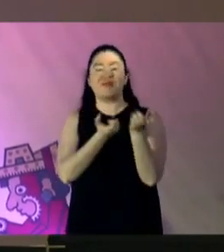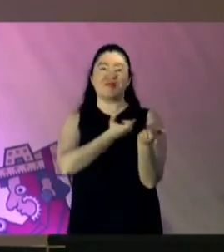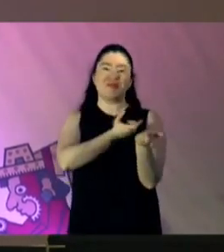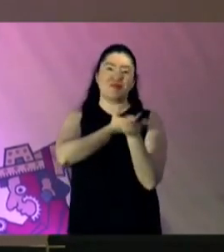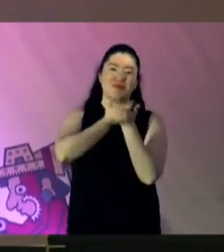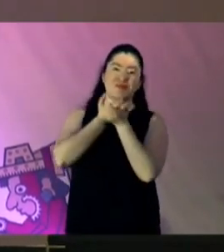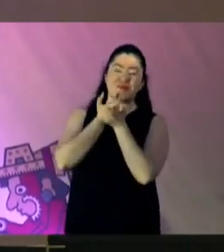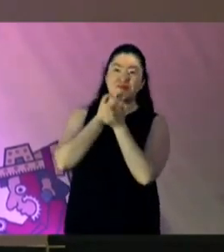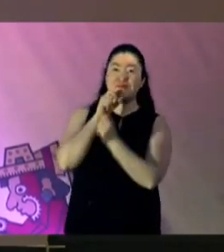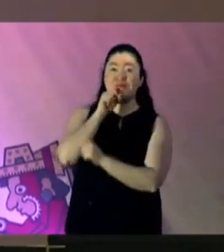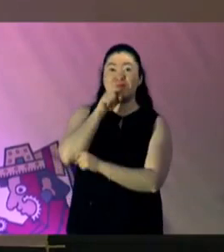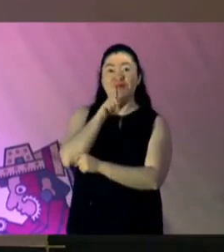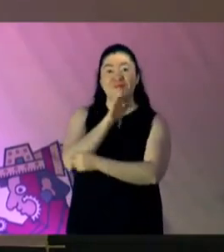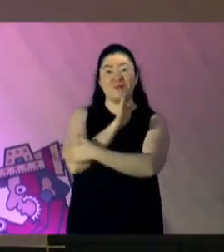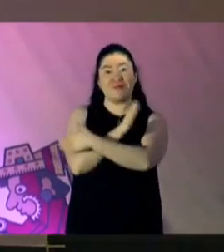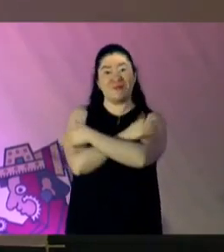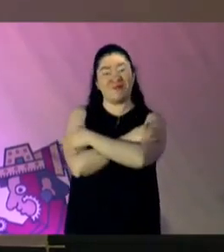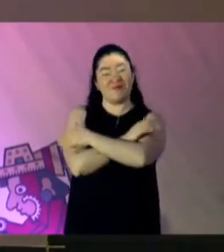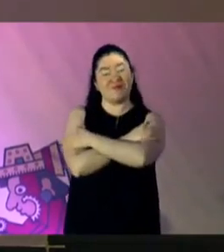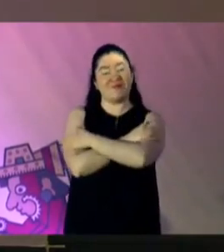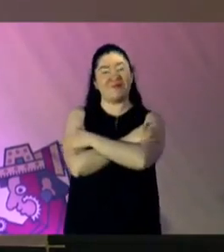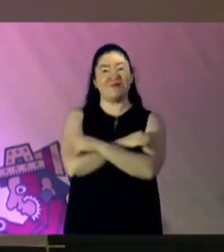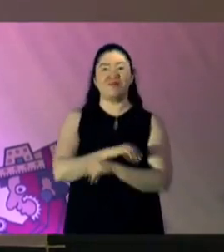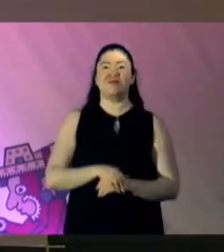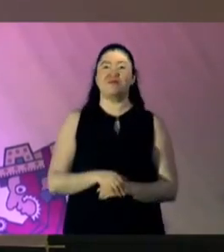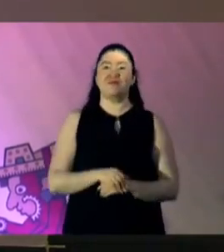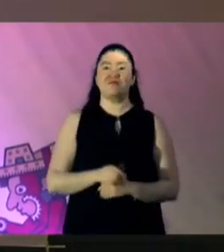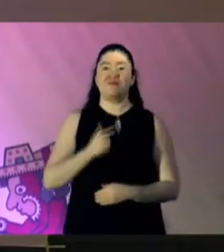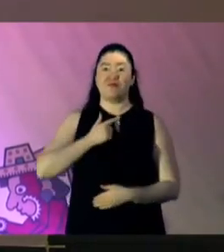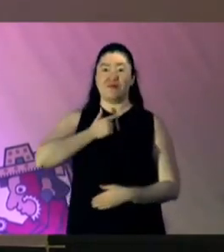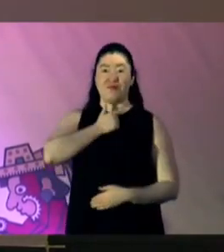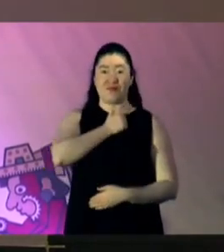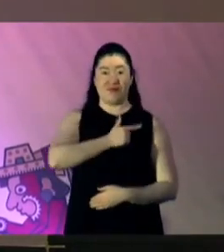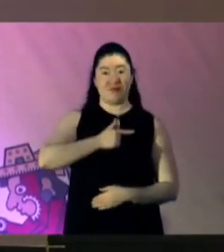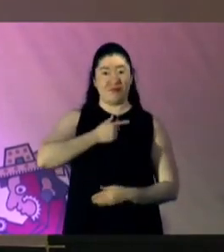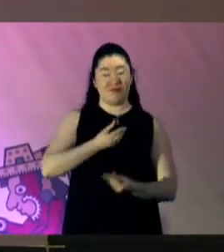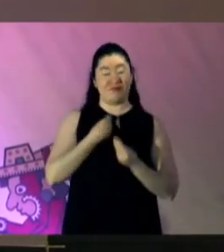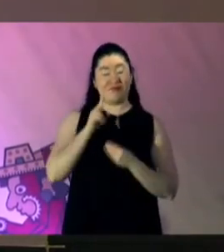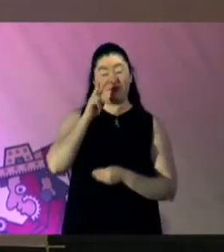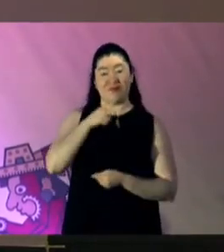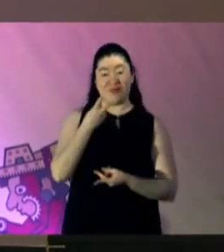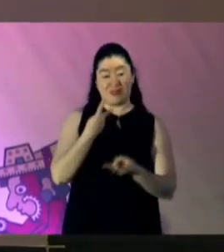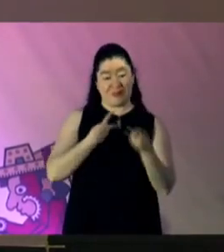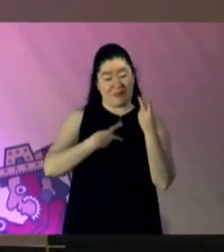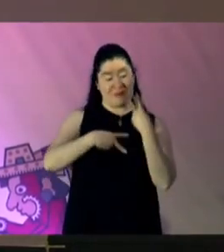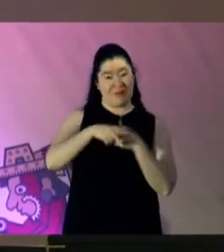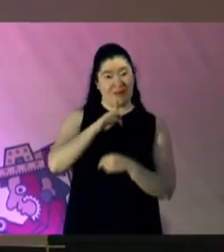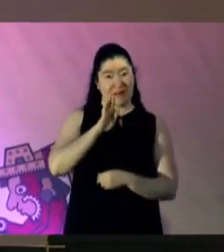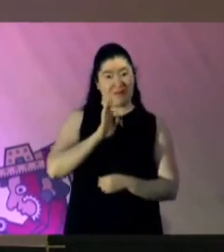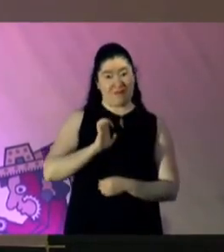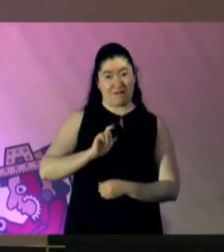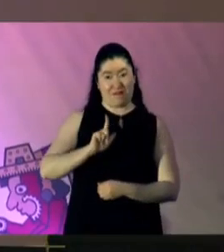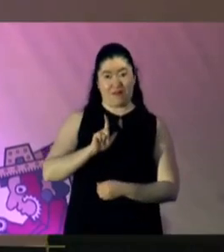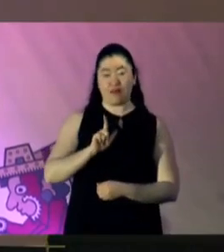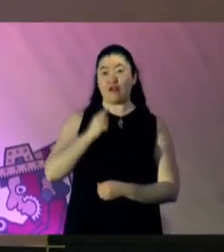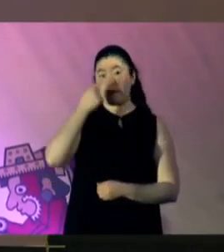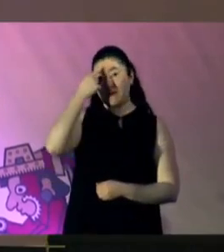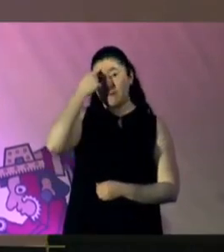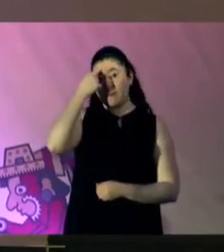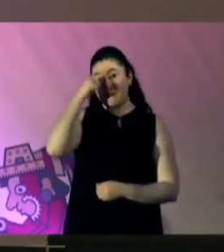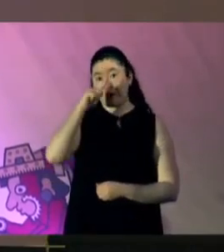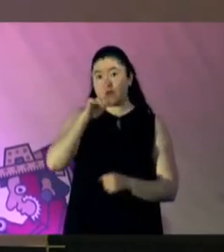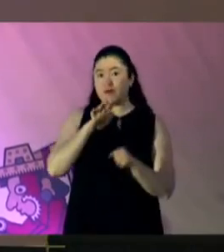y nos abrazamos me da además muchísimo gusto estar en esta feria como parte de esta gran